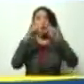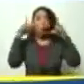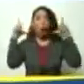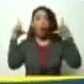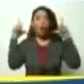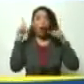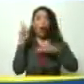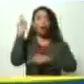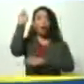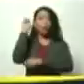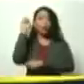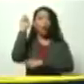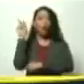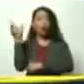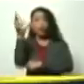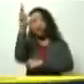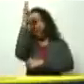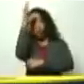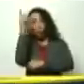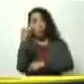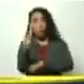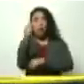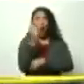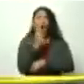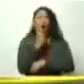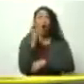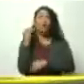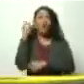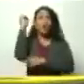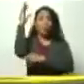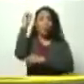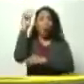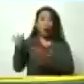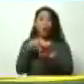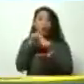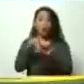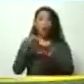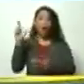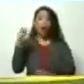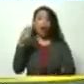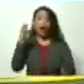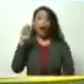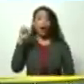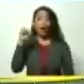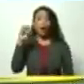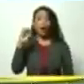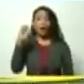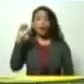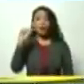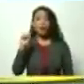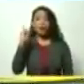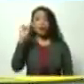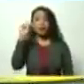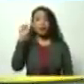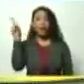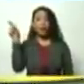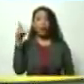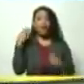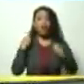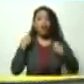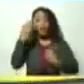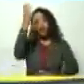la diputada de Falcón, la más joven diputada de la Asamblea Nacional, Génesis Garbet Falconiana,